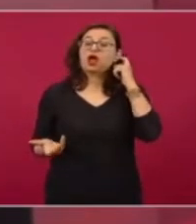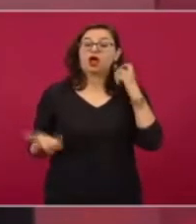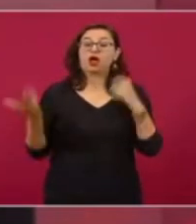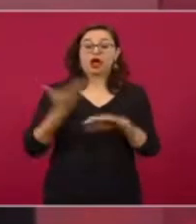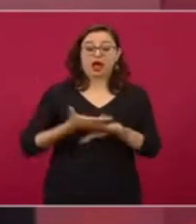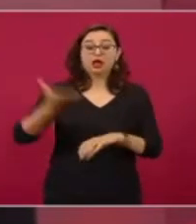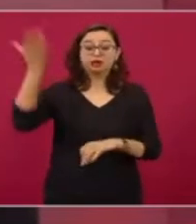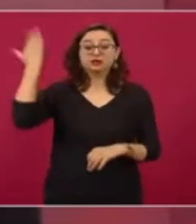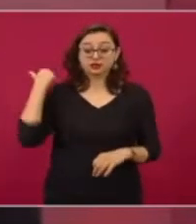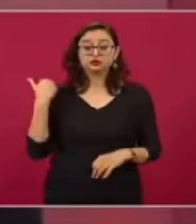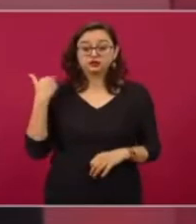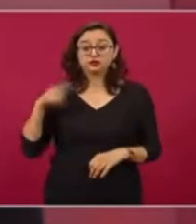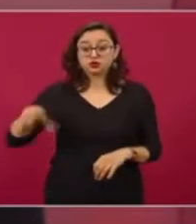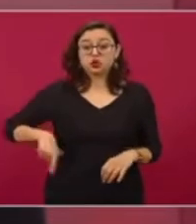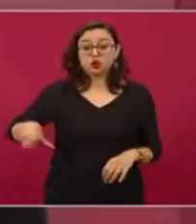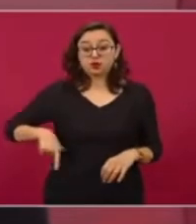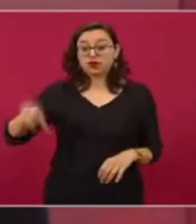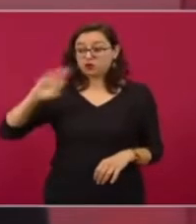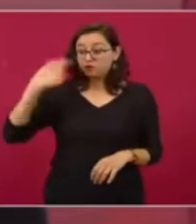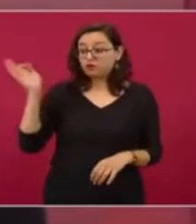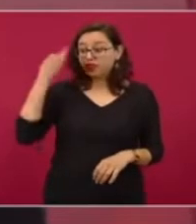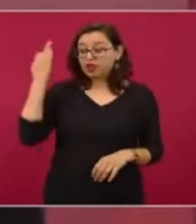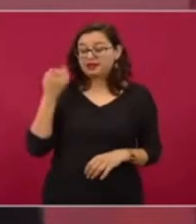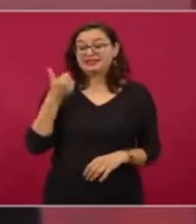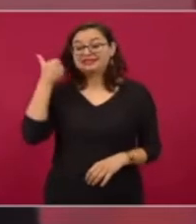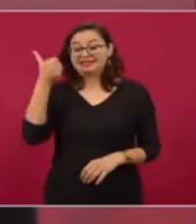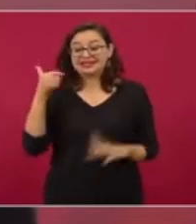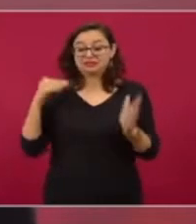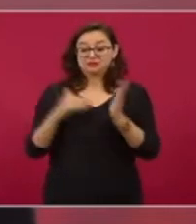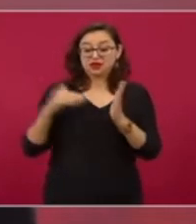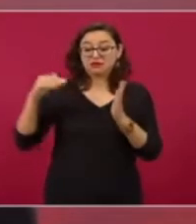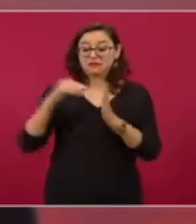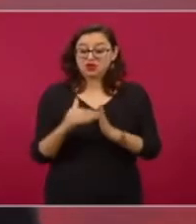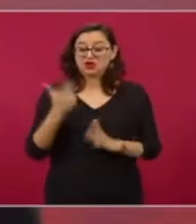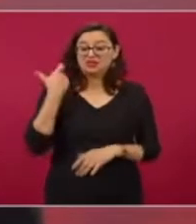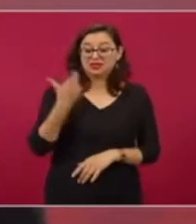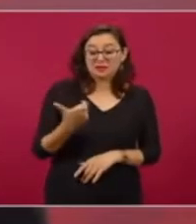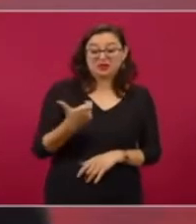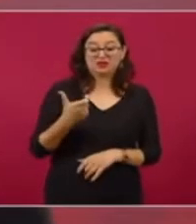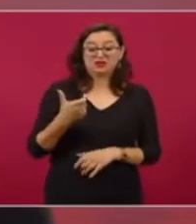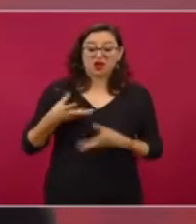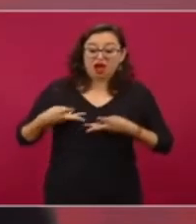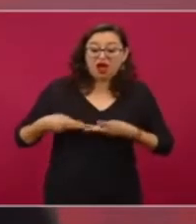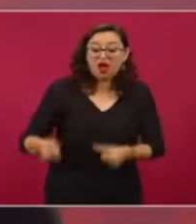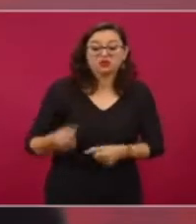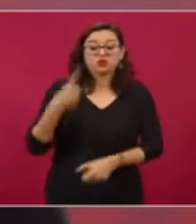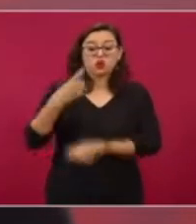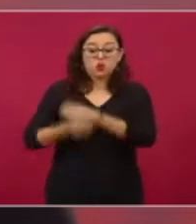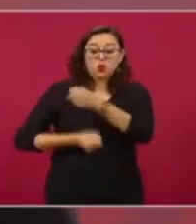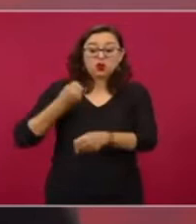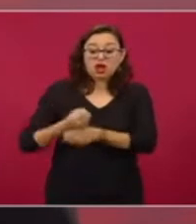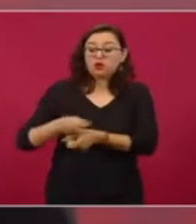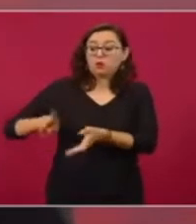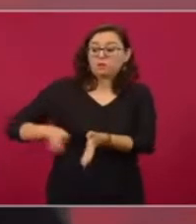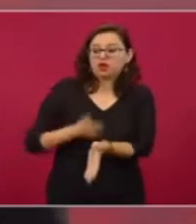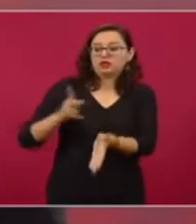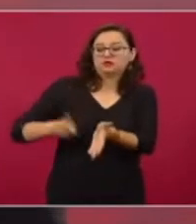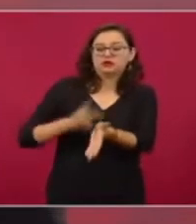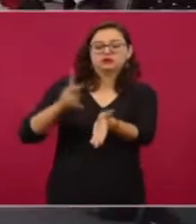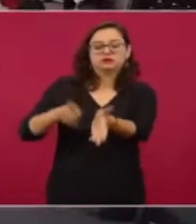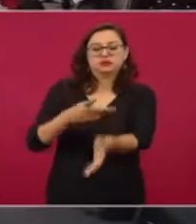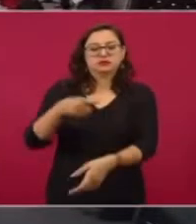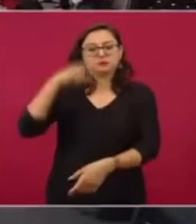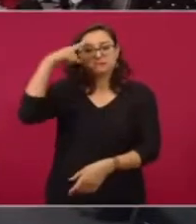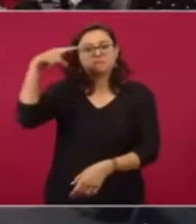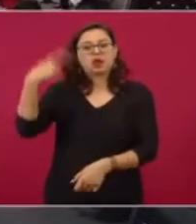de seguro médico eran 6 mil millones de pesos de presupuesto anual para todo el gobierno